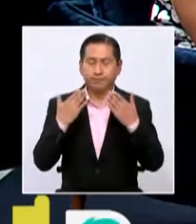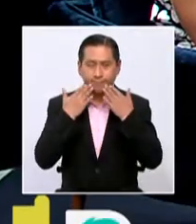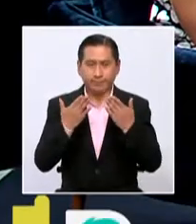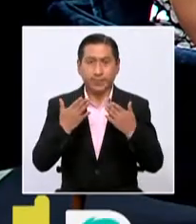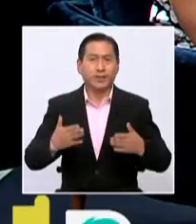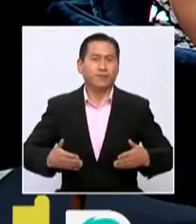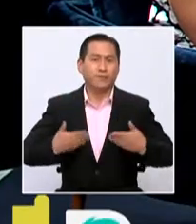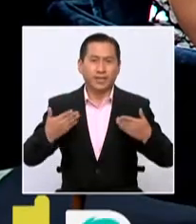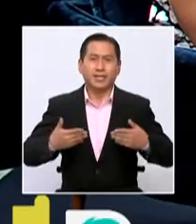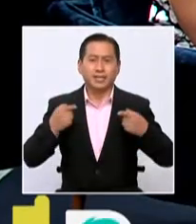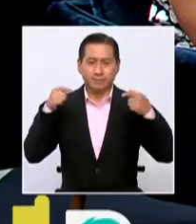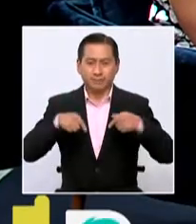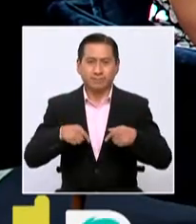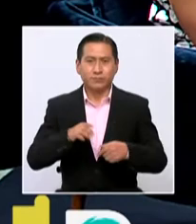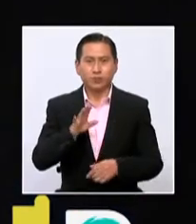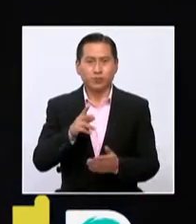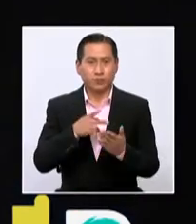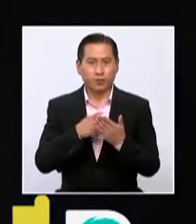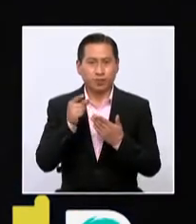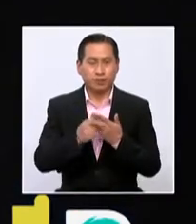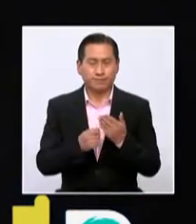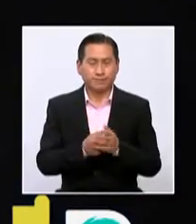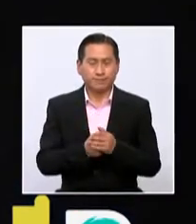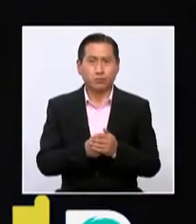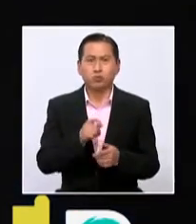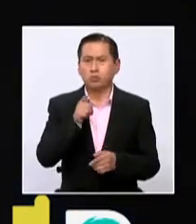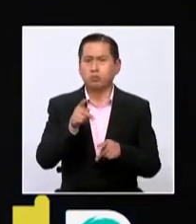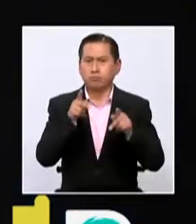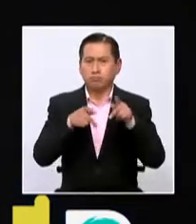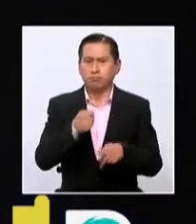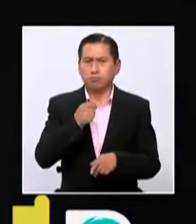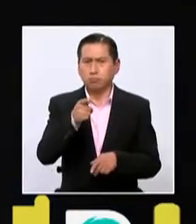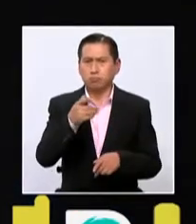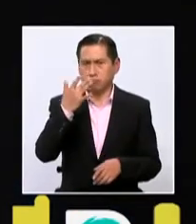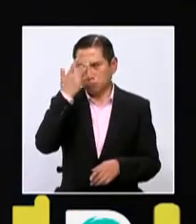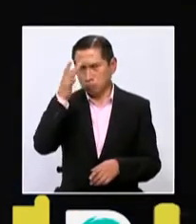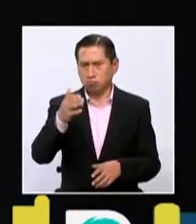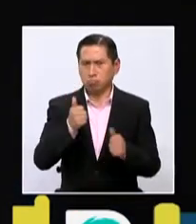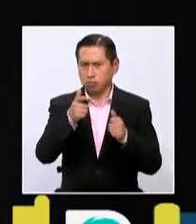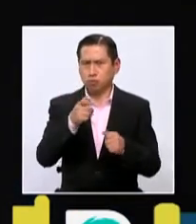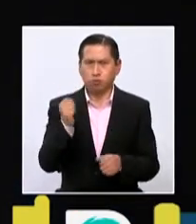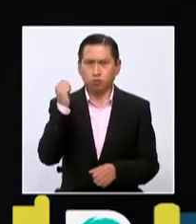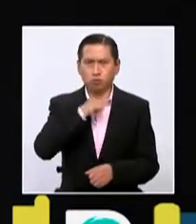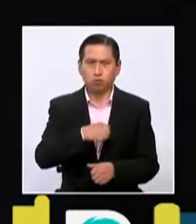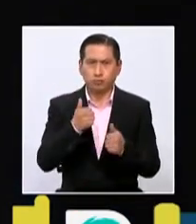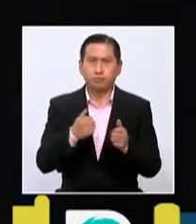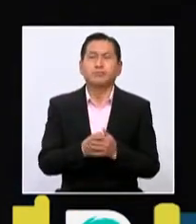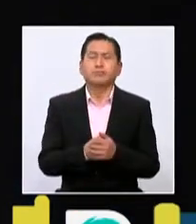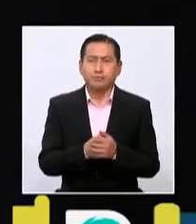y feliz de haber estado en tu programa. Eres una periodista muy inteligente, muy audaz.